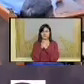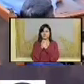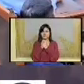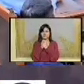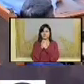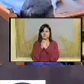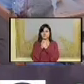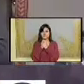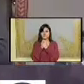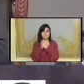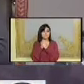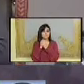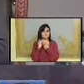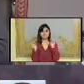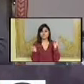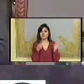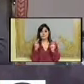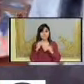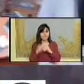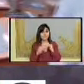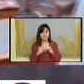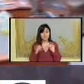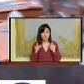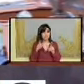¿Falta algún diputado o diputada por emitir su voto?